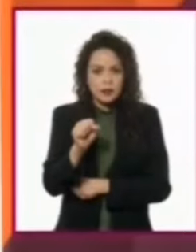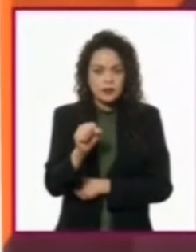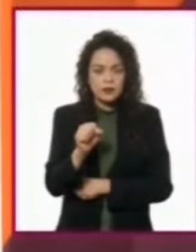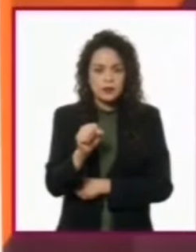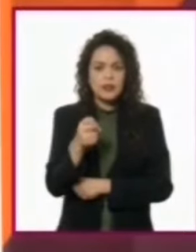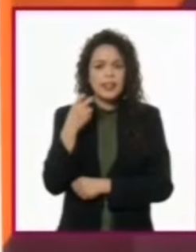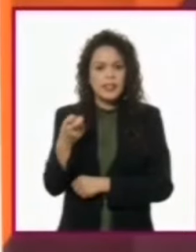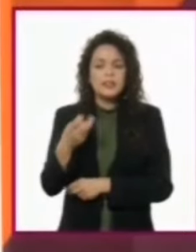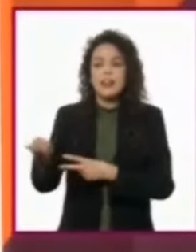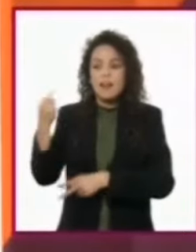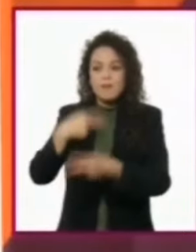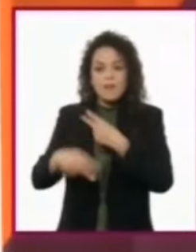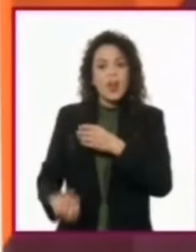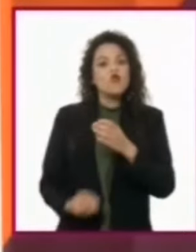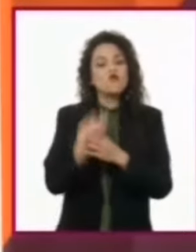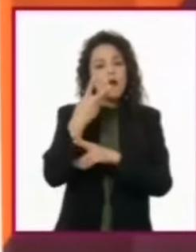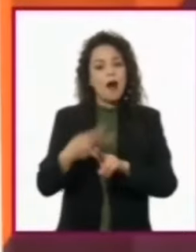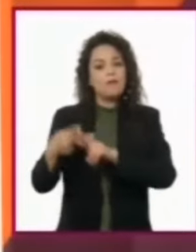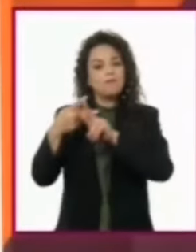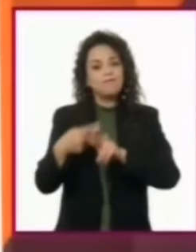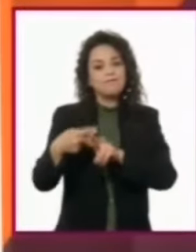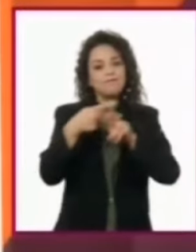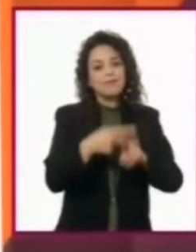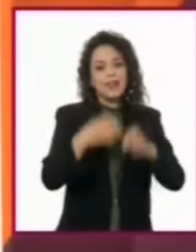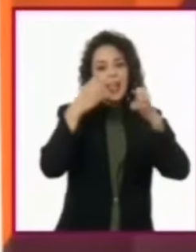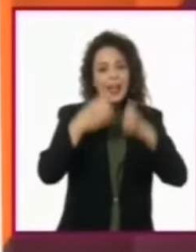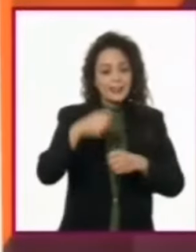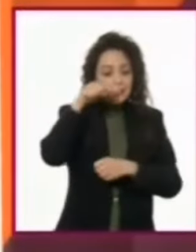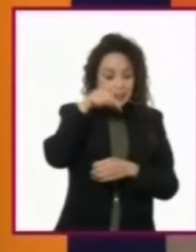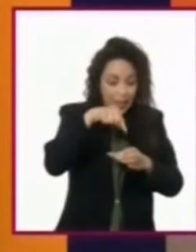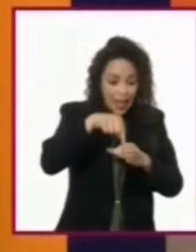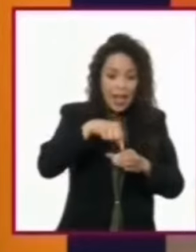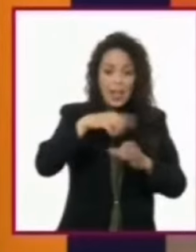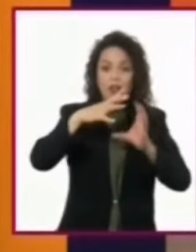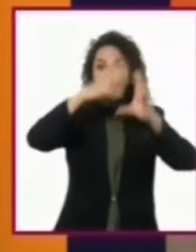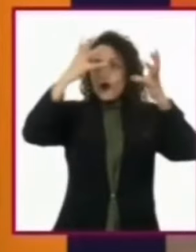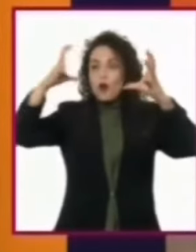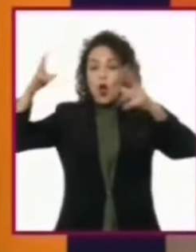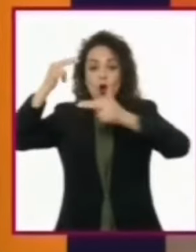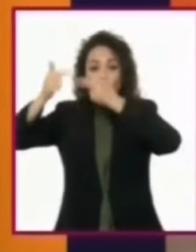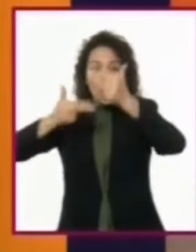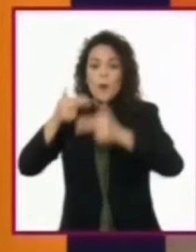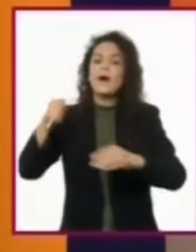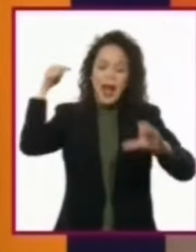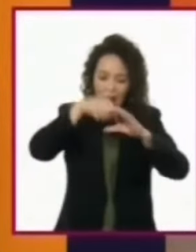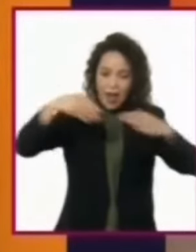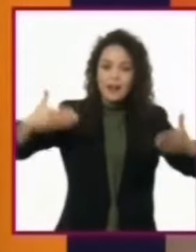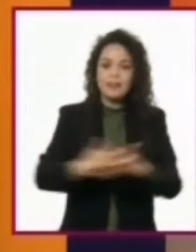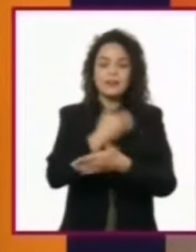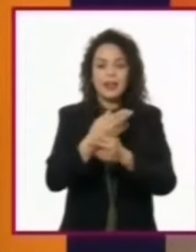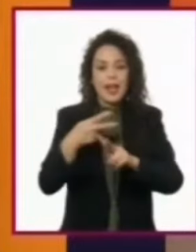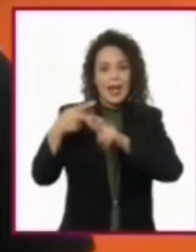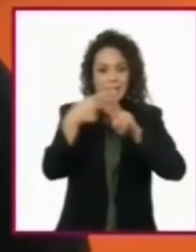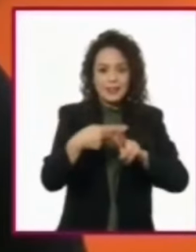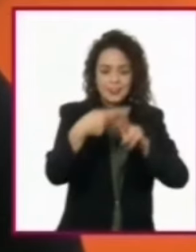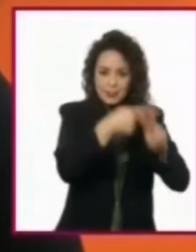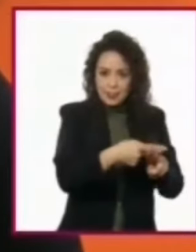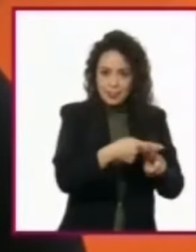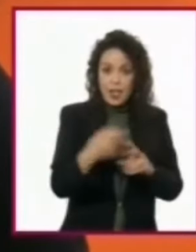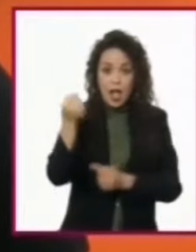que nuevas estrellas se formen dentro de las mismas nubes. Algunas estrellas nacidas a partir de ahí